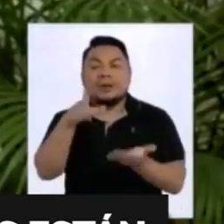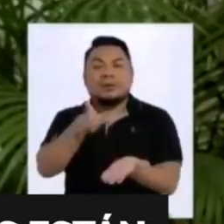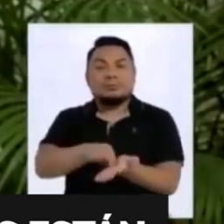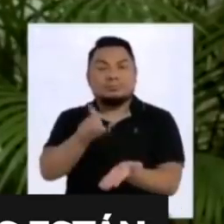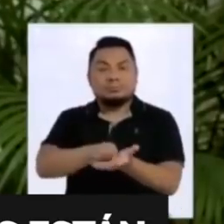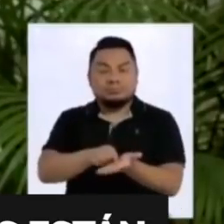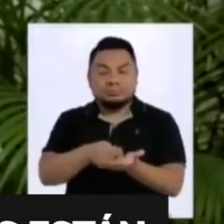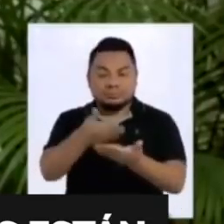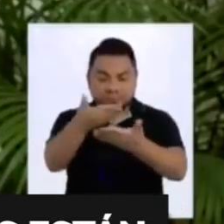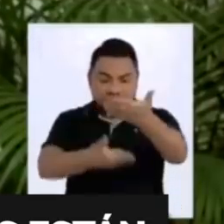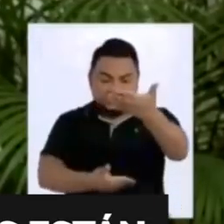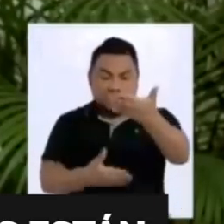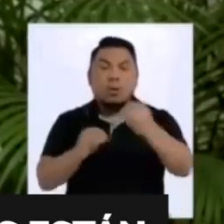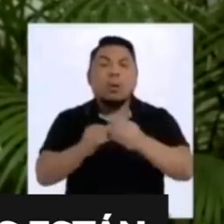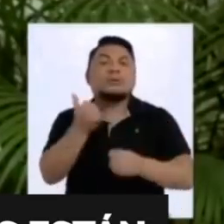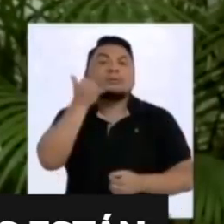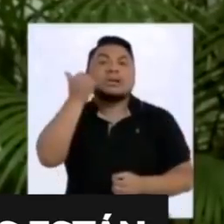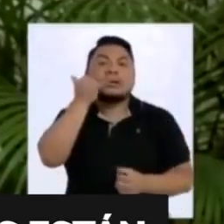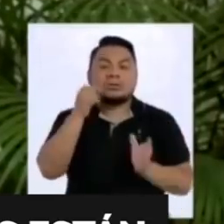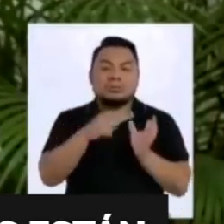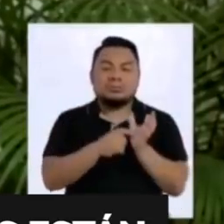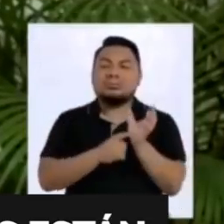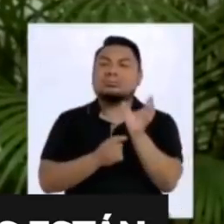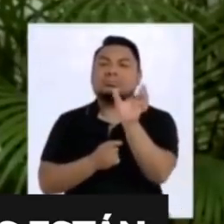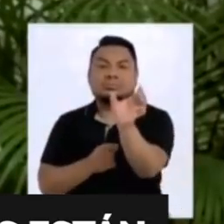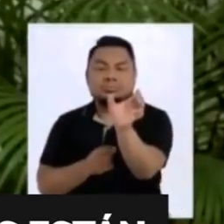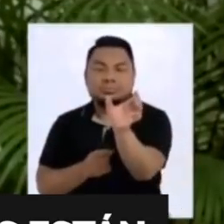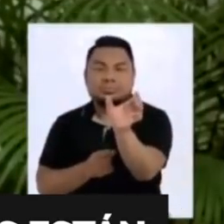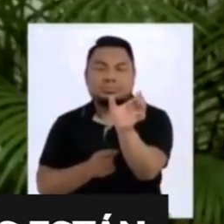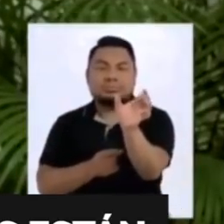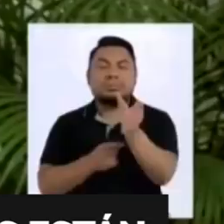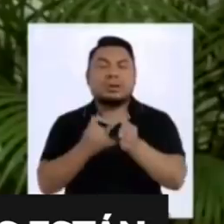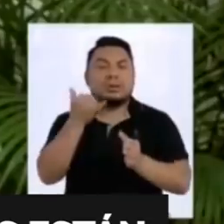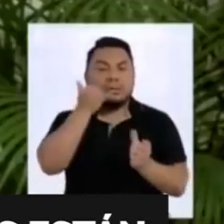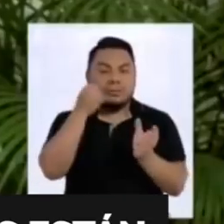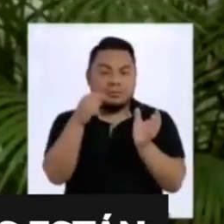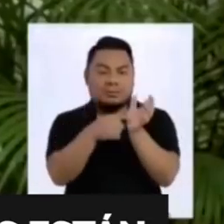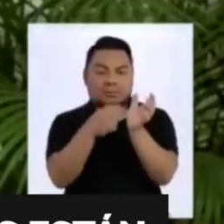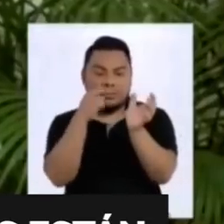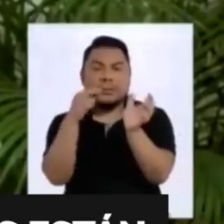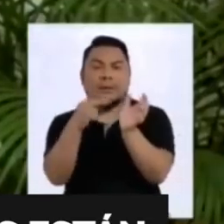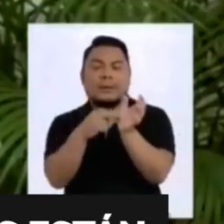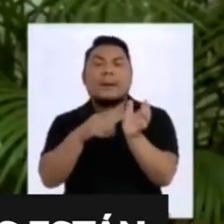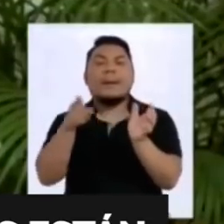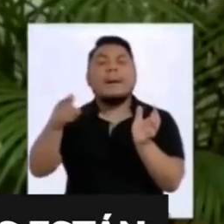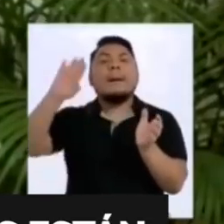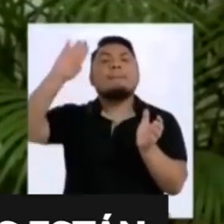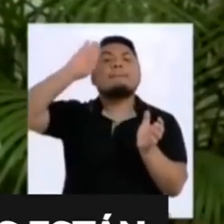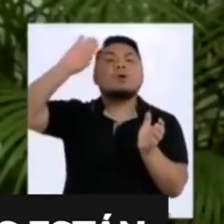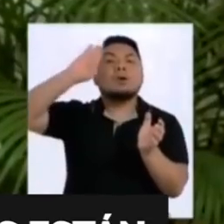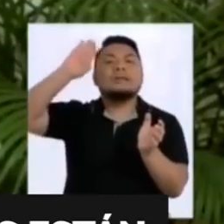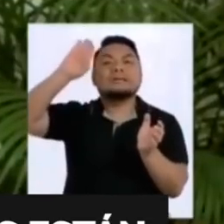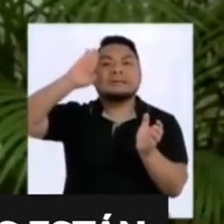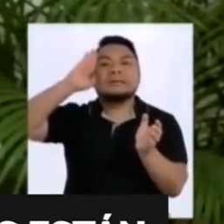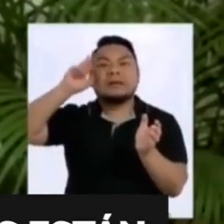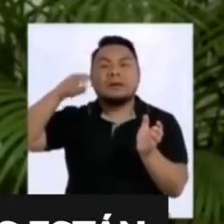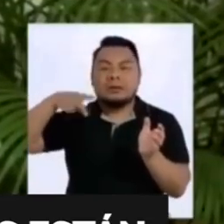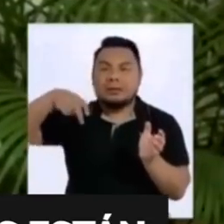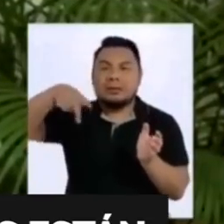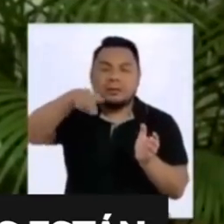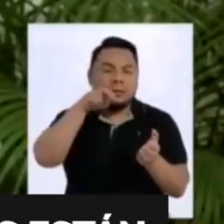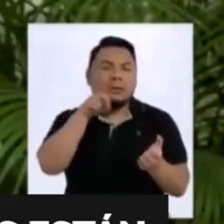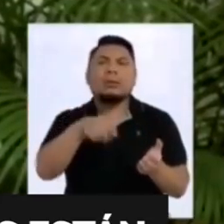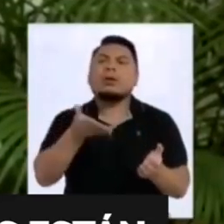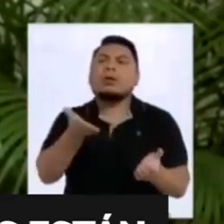la pantalla o pueden llevar en su celular, muchas tienen celular, la pantalla que para que la policía constate que está